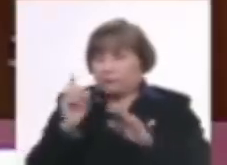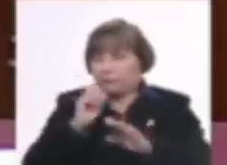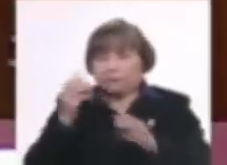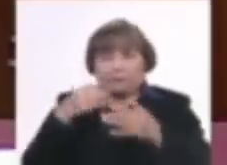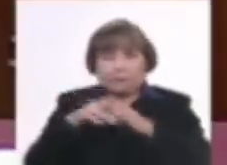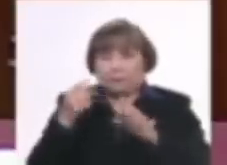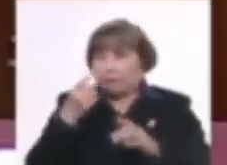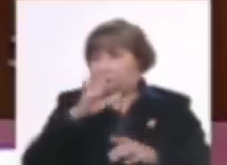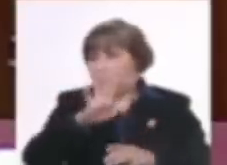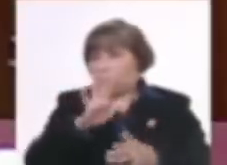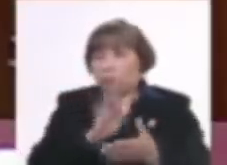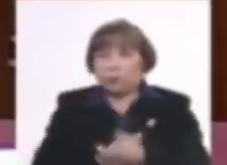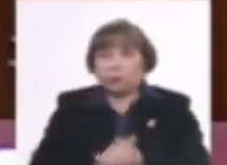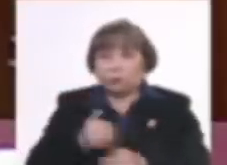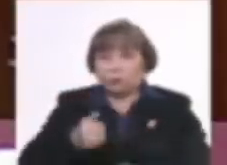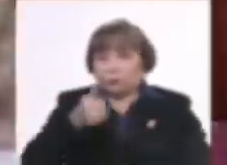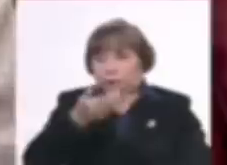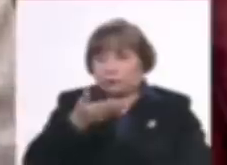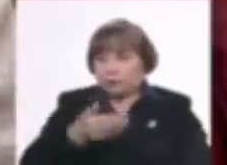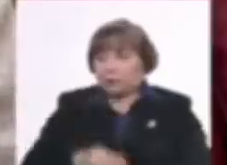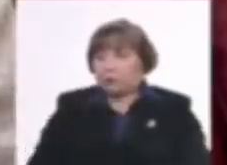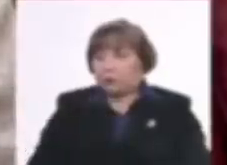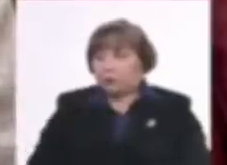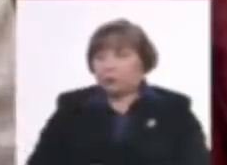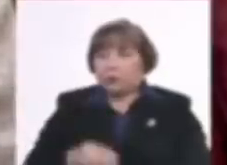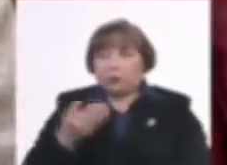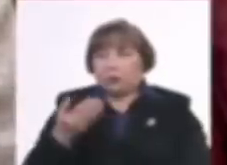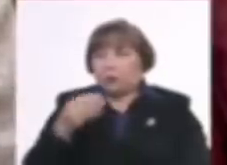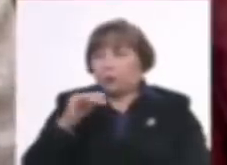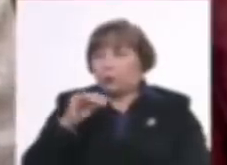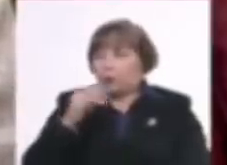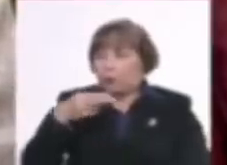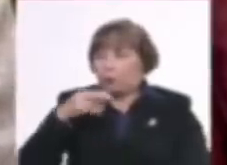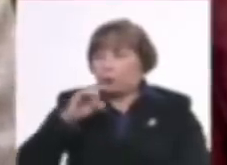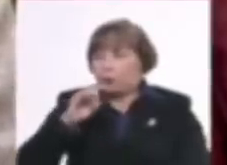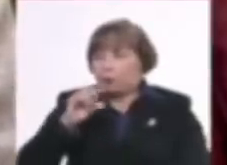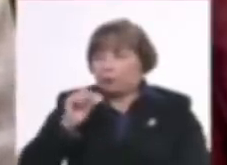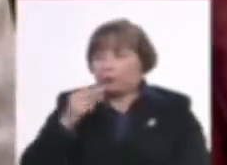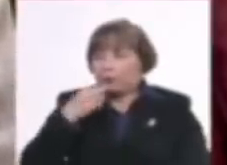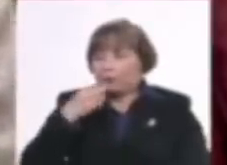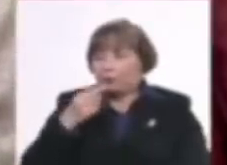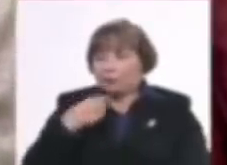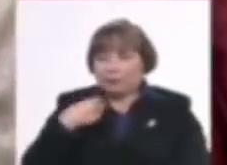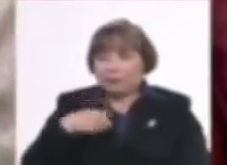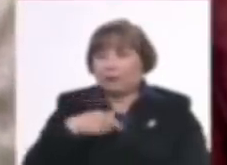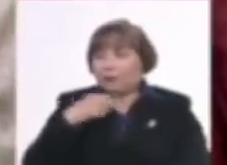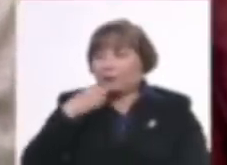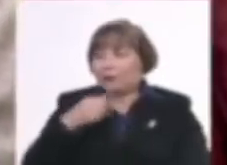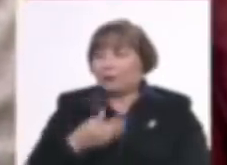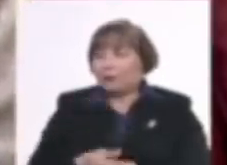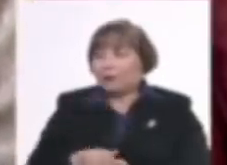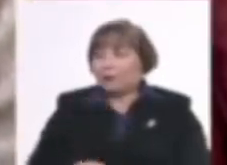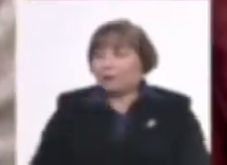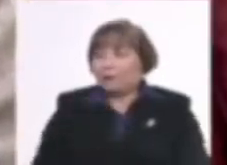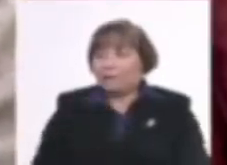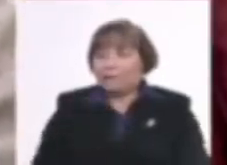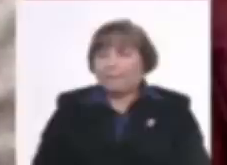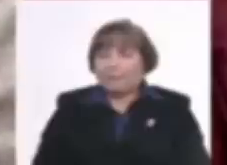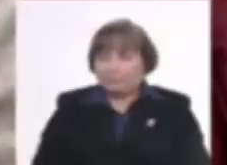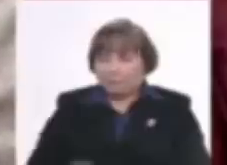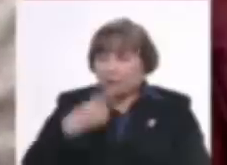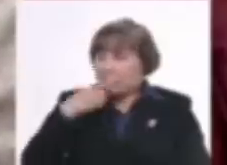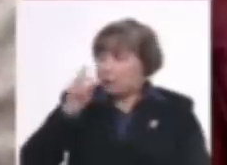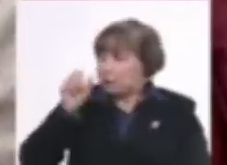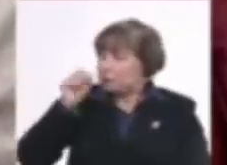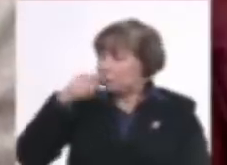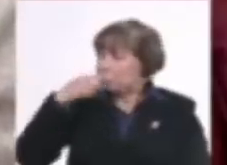donde ingresaba sus invitados, o el señor Hugo Espino. El señor Hugo Espino, estábamos hablando de Hugo Espino. Sí.